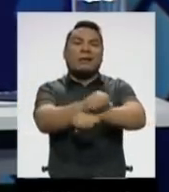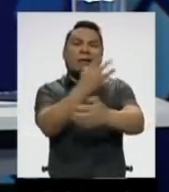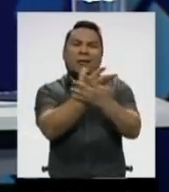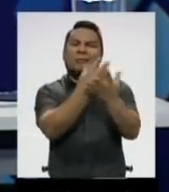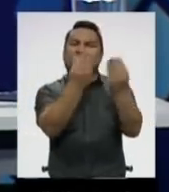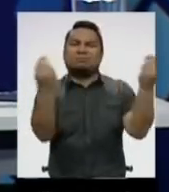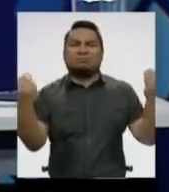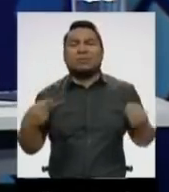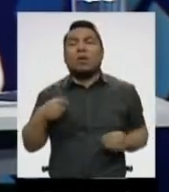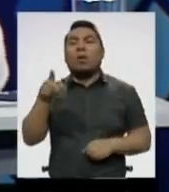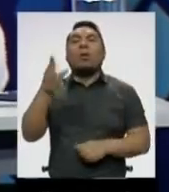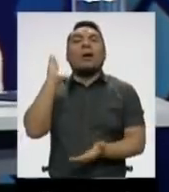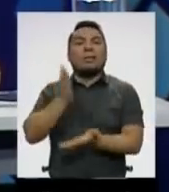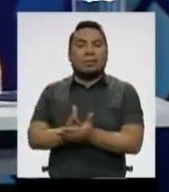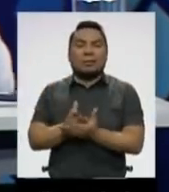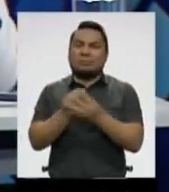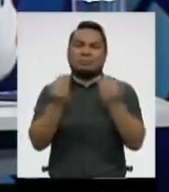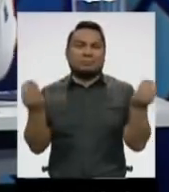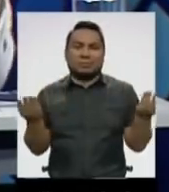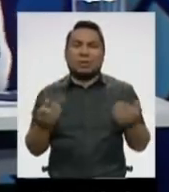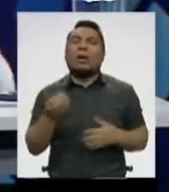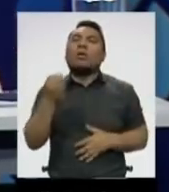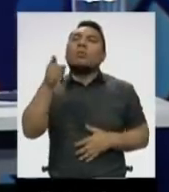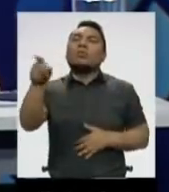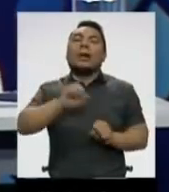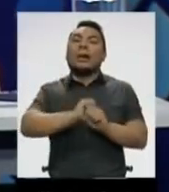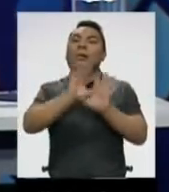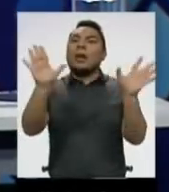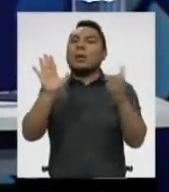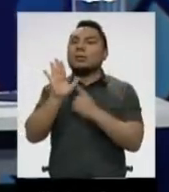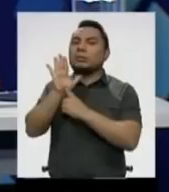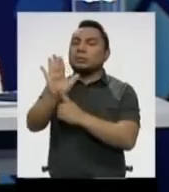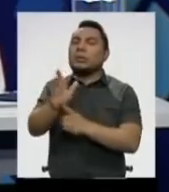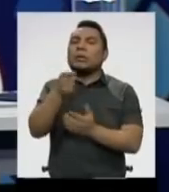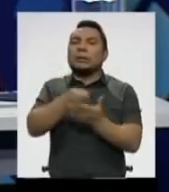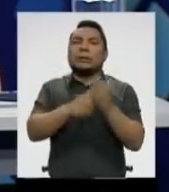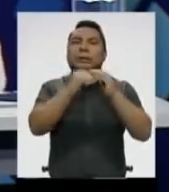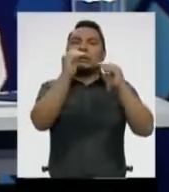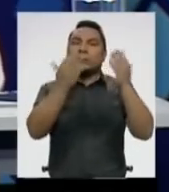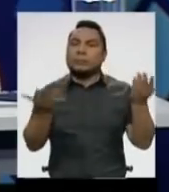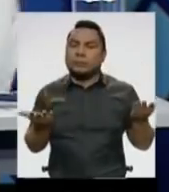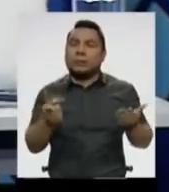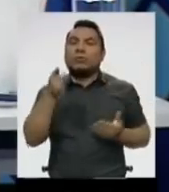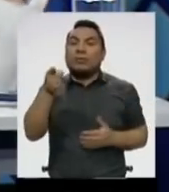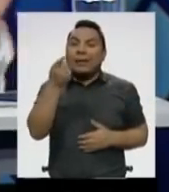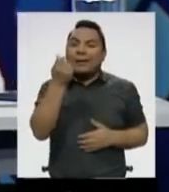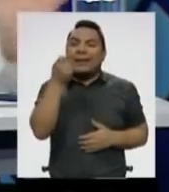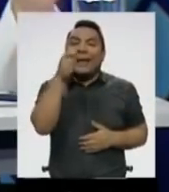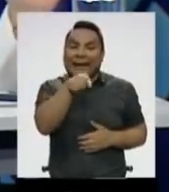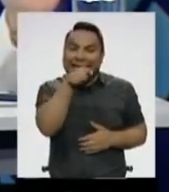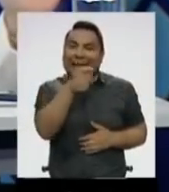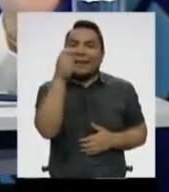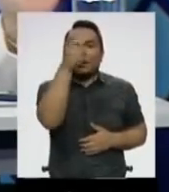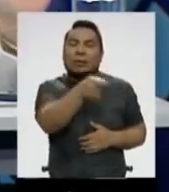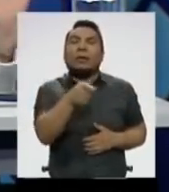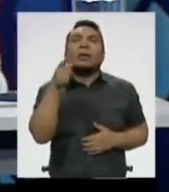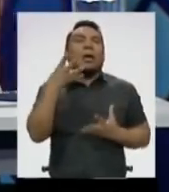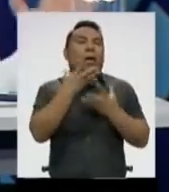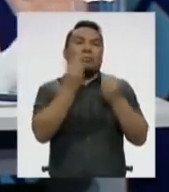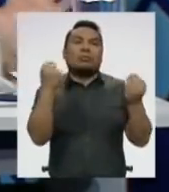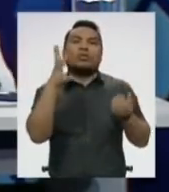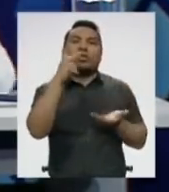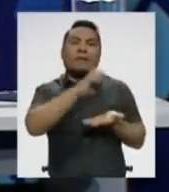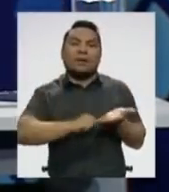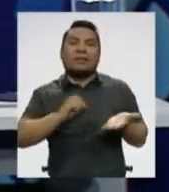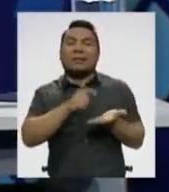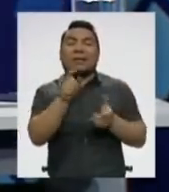preventiva a nivel nacional. ¿De qué manera transparentamos eso? Porque por ahí está el dinero. Y eso es lo que la gente no